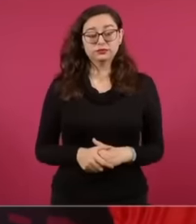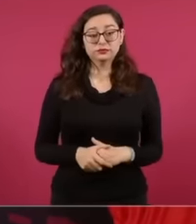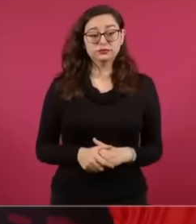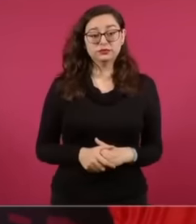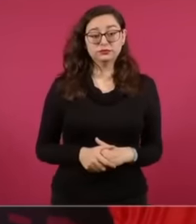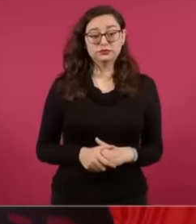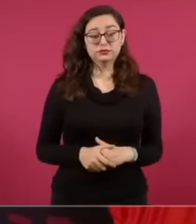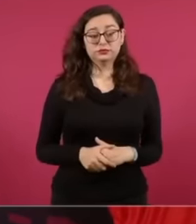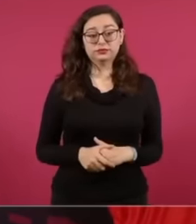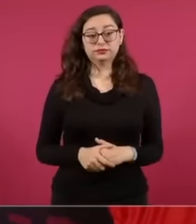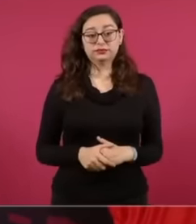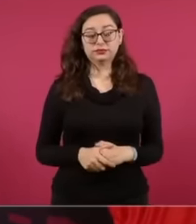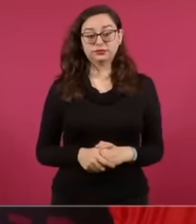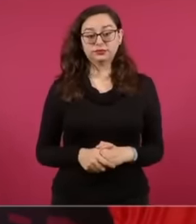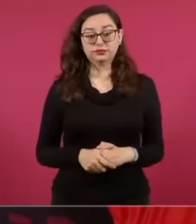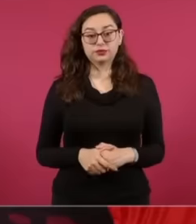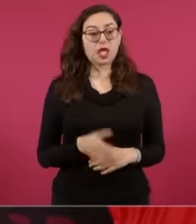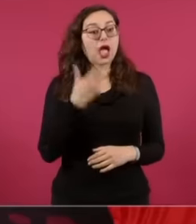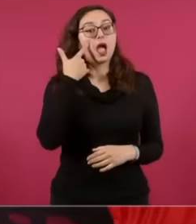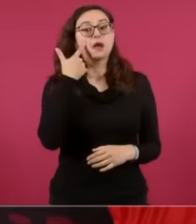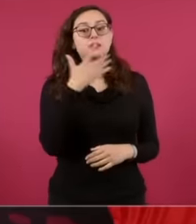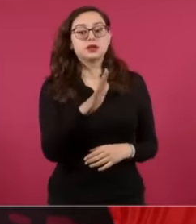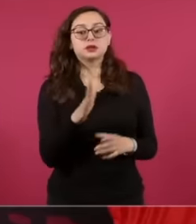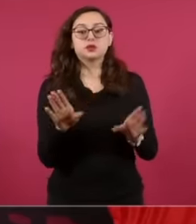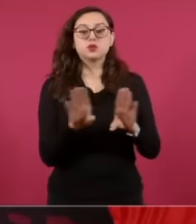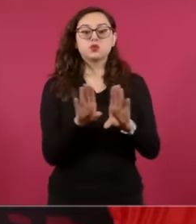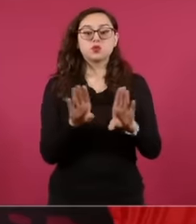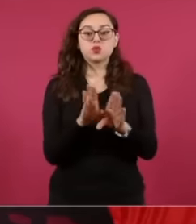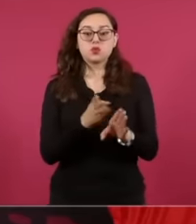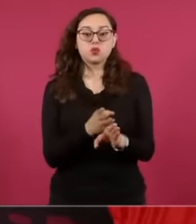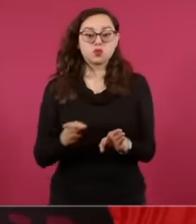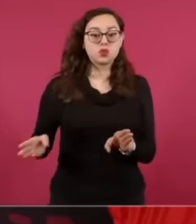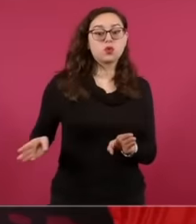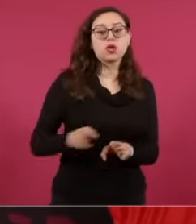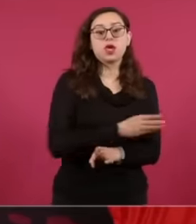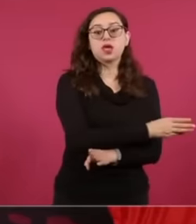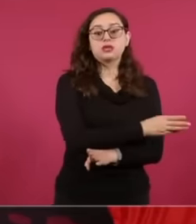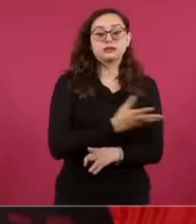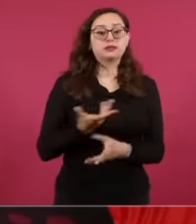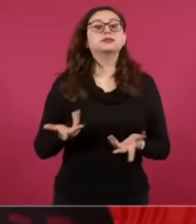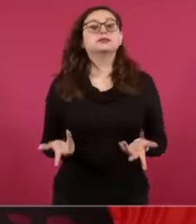Pero quiero que se vea